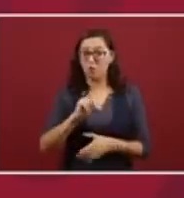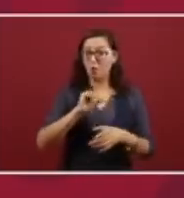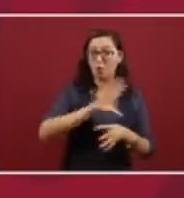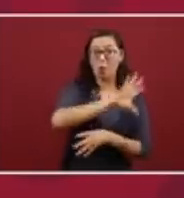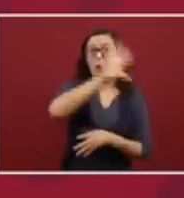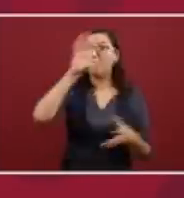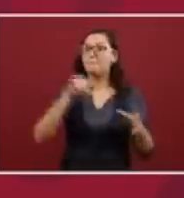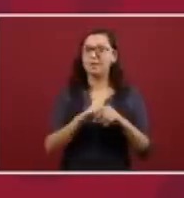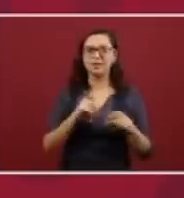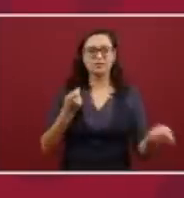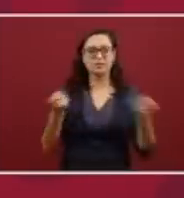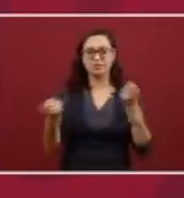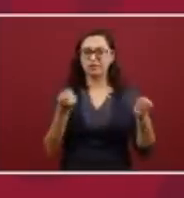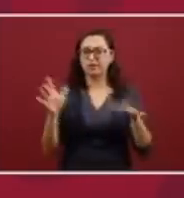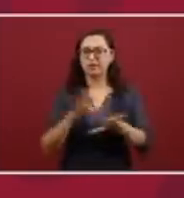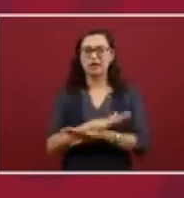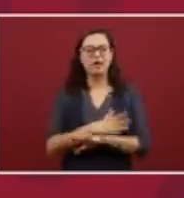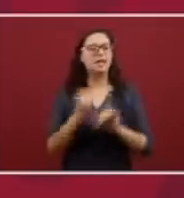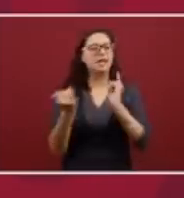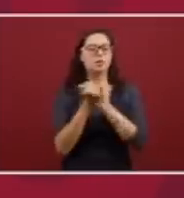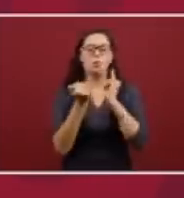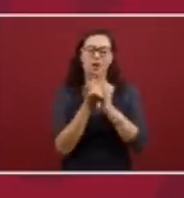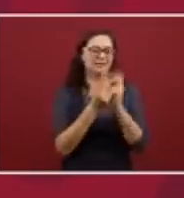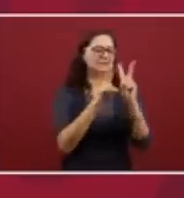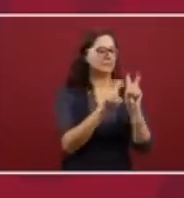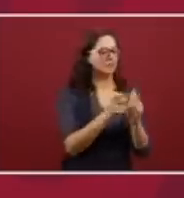es lo mismo de las medicinas